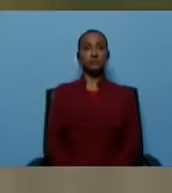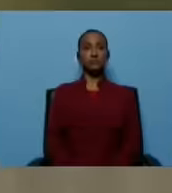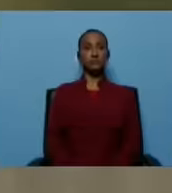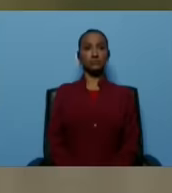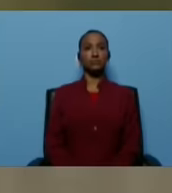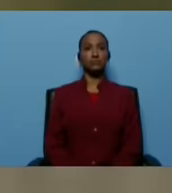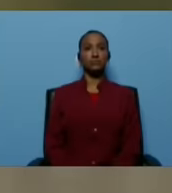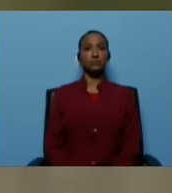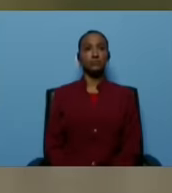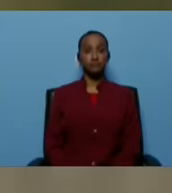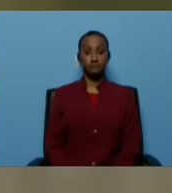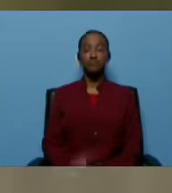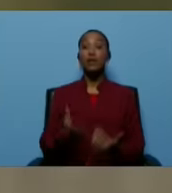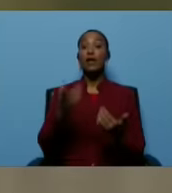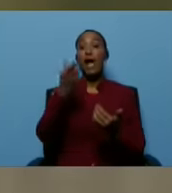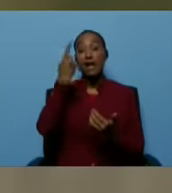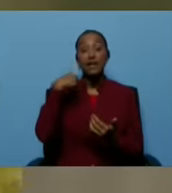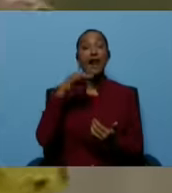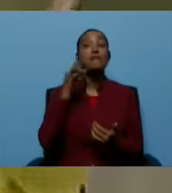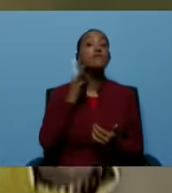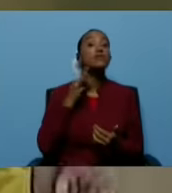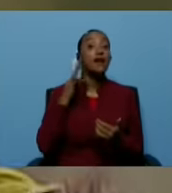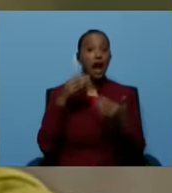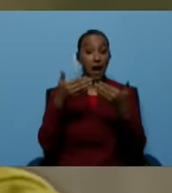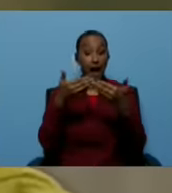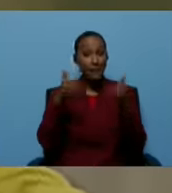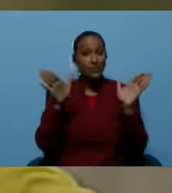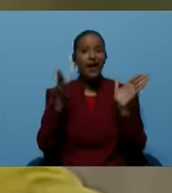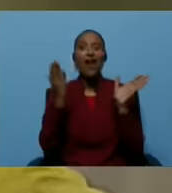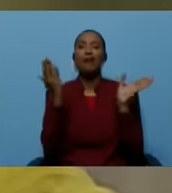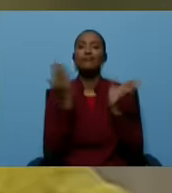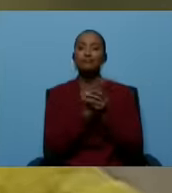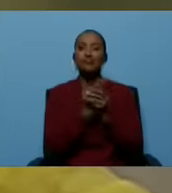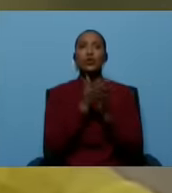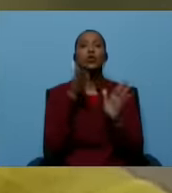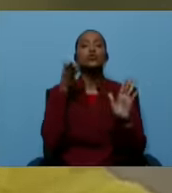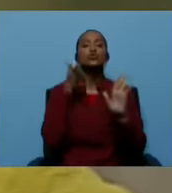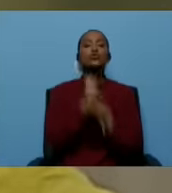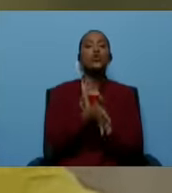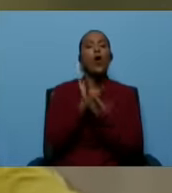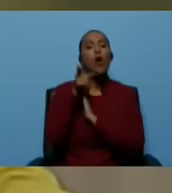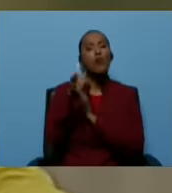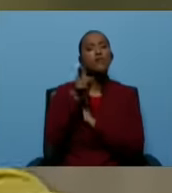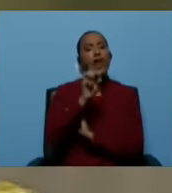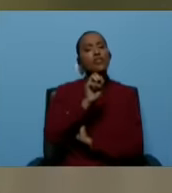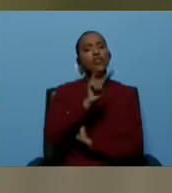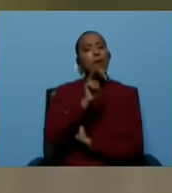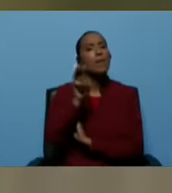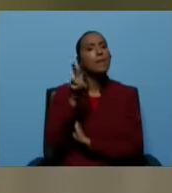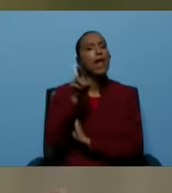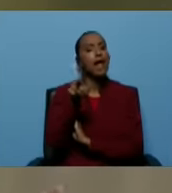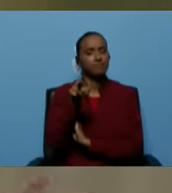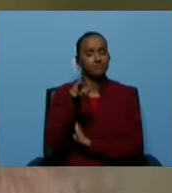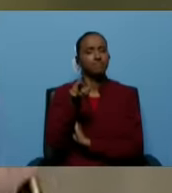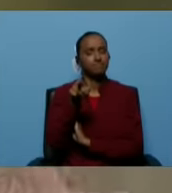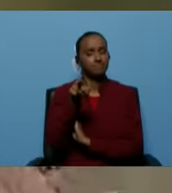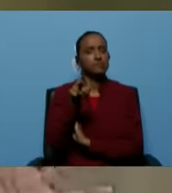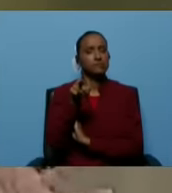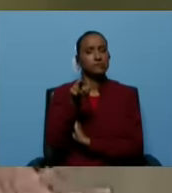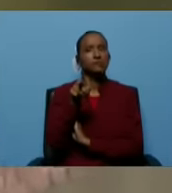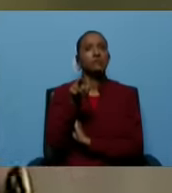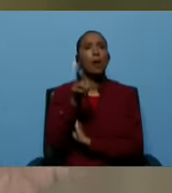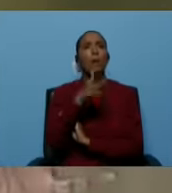abriera un expediente sobre esta página que pretende sustituir los